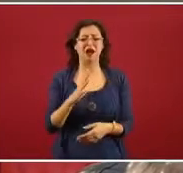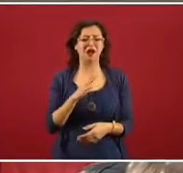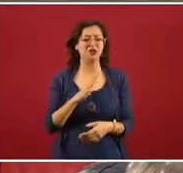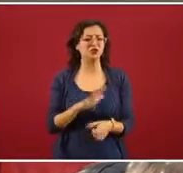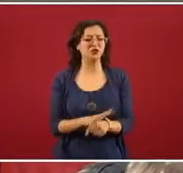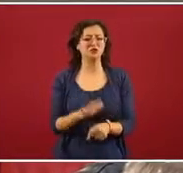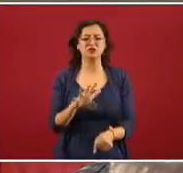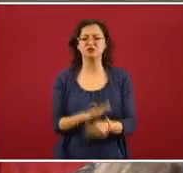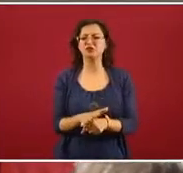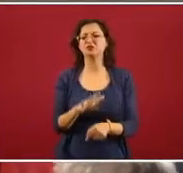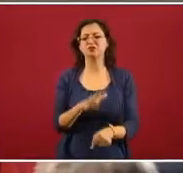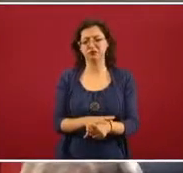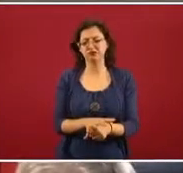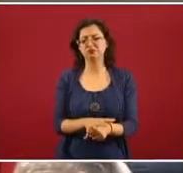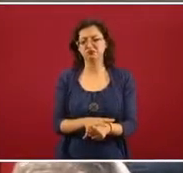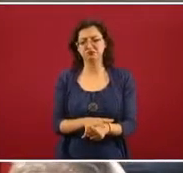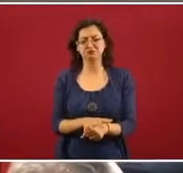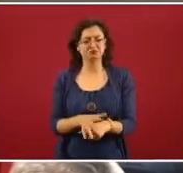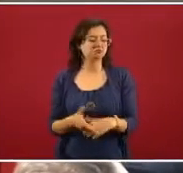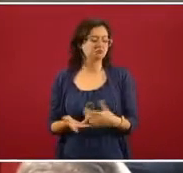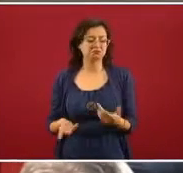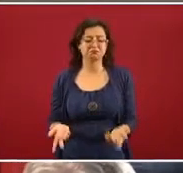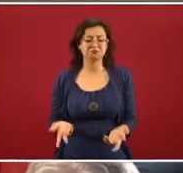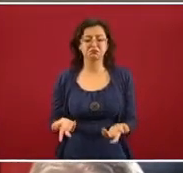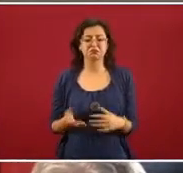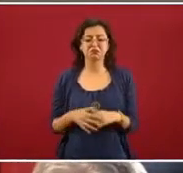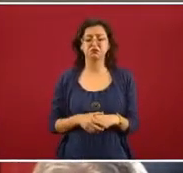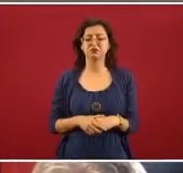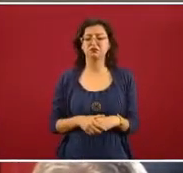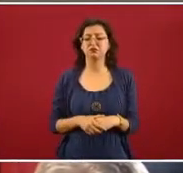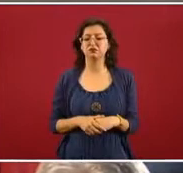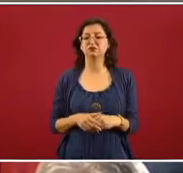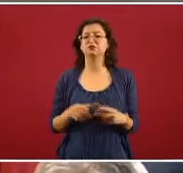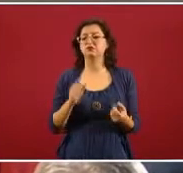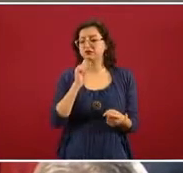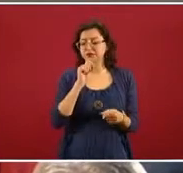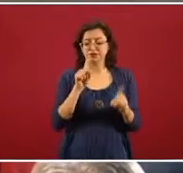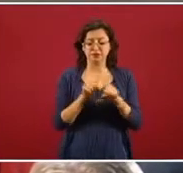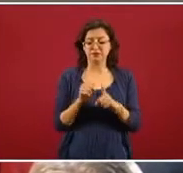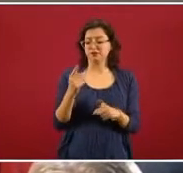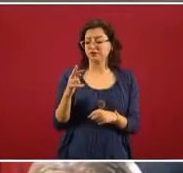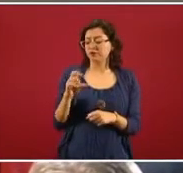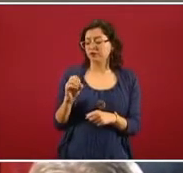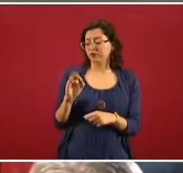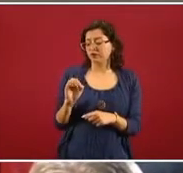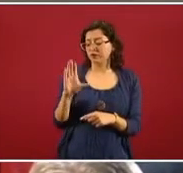hay abasto suficiente. Y también la Profeco tiene